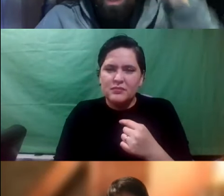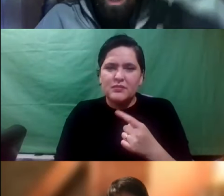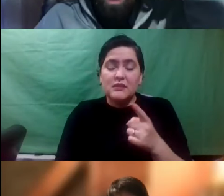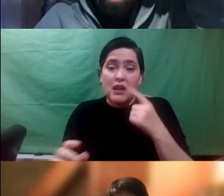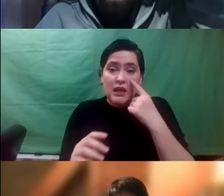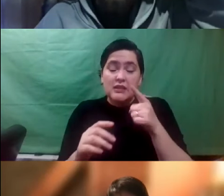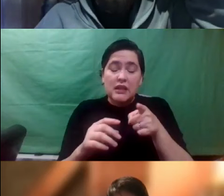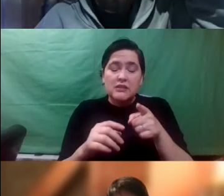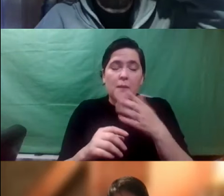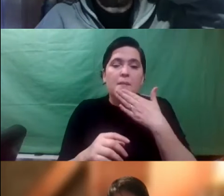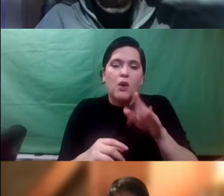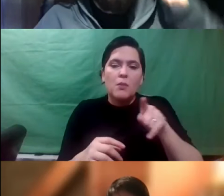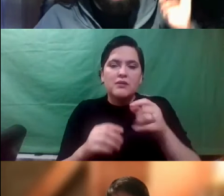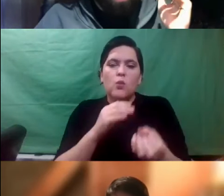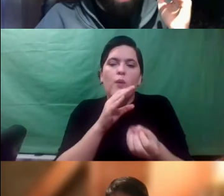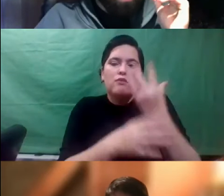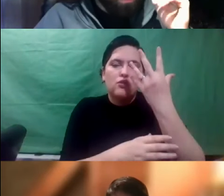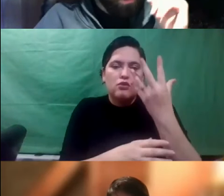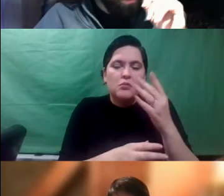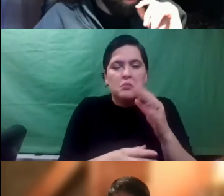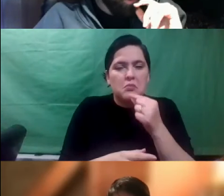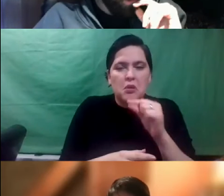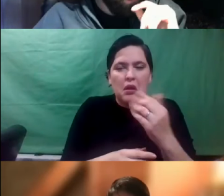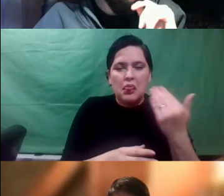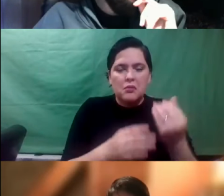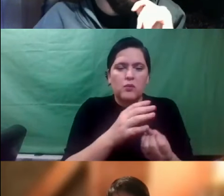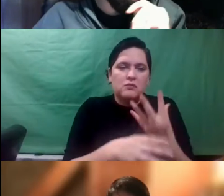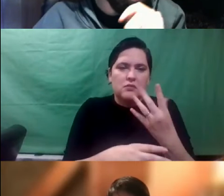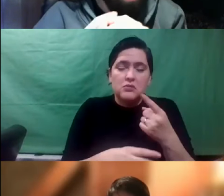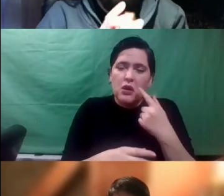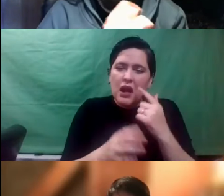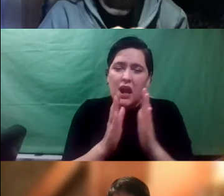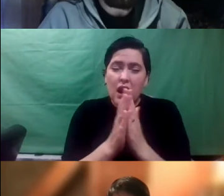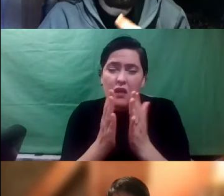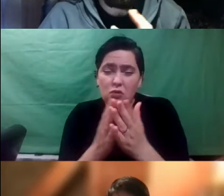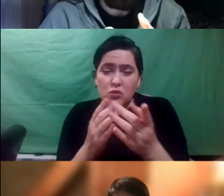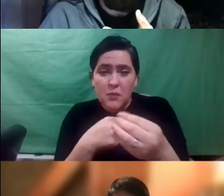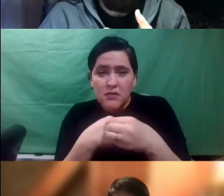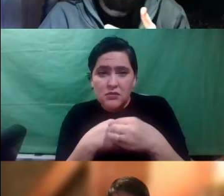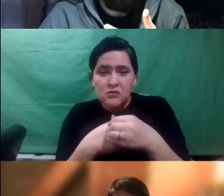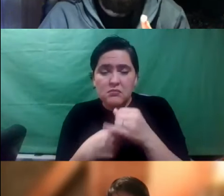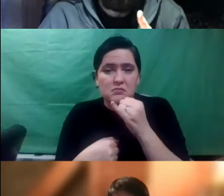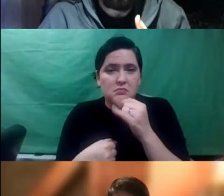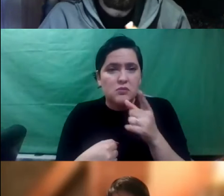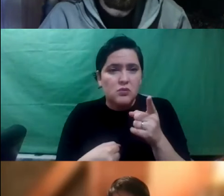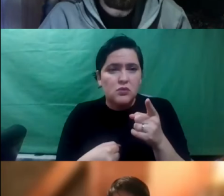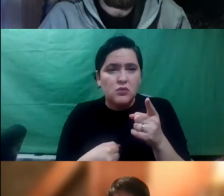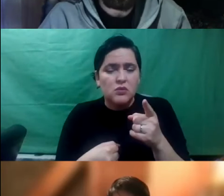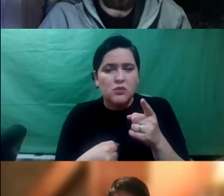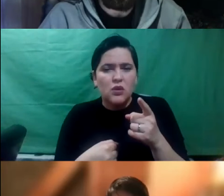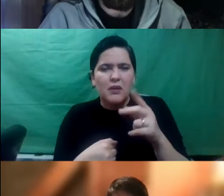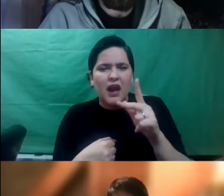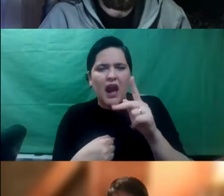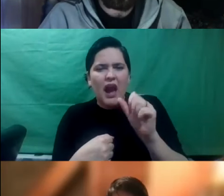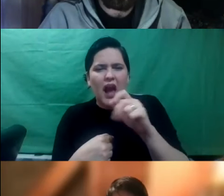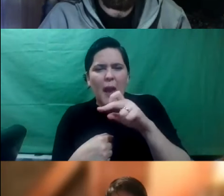reciente. Y lo otro, los libros que mencionaste, me imagino que quizás has leído a Fritjof Capra. Él